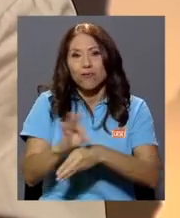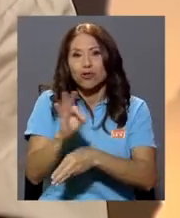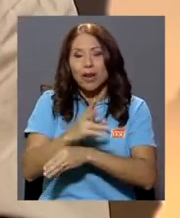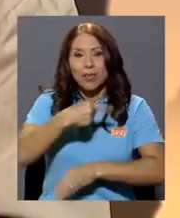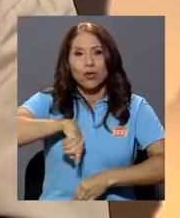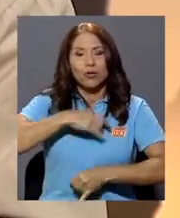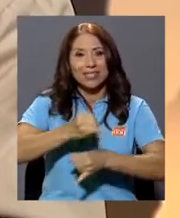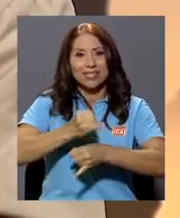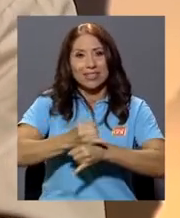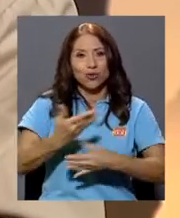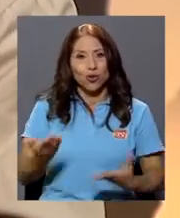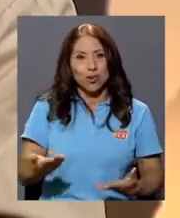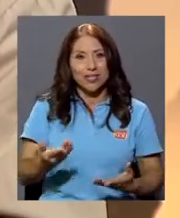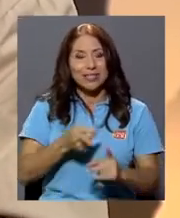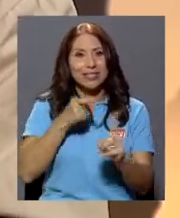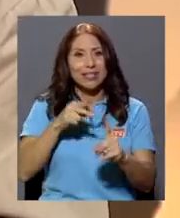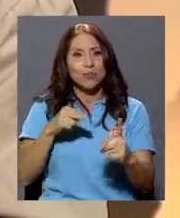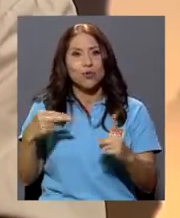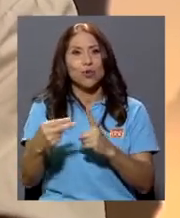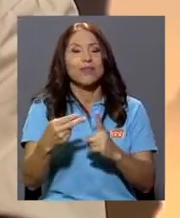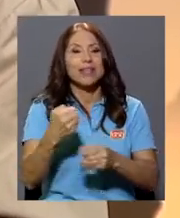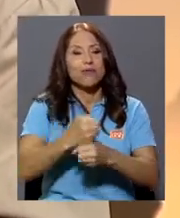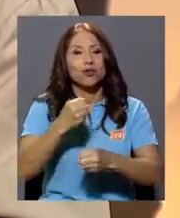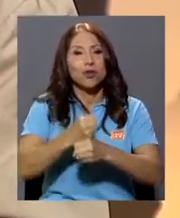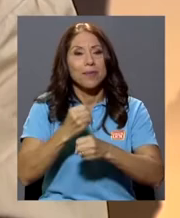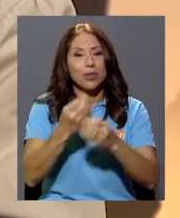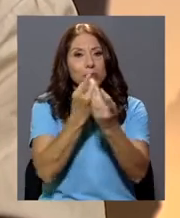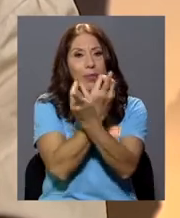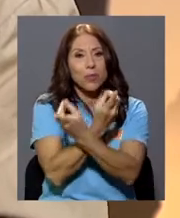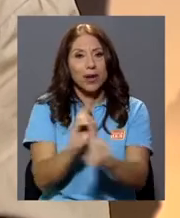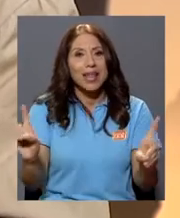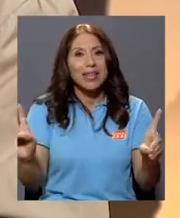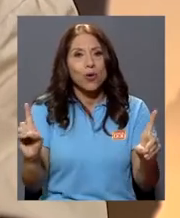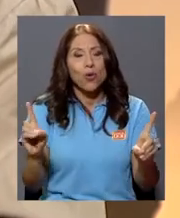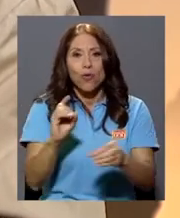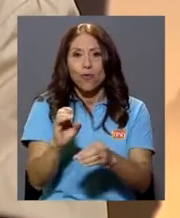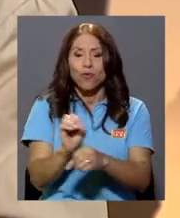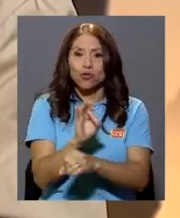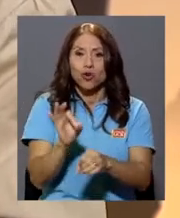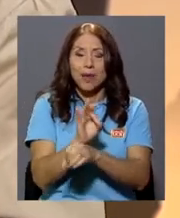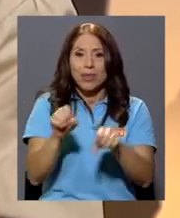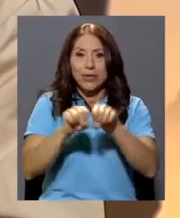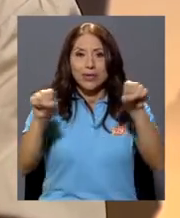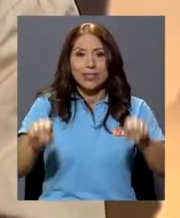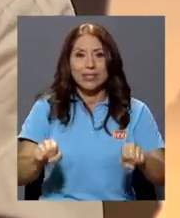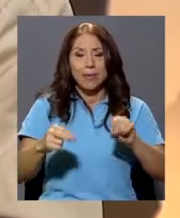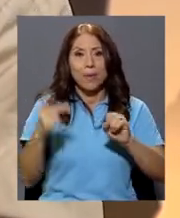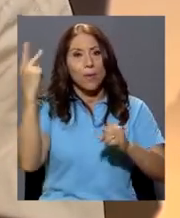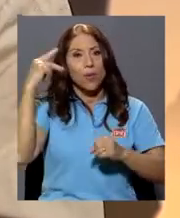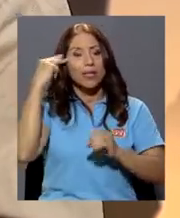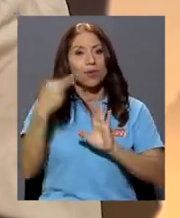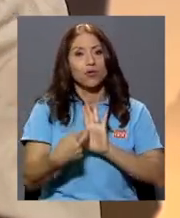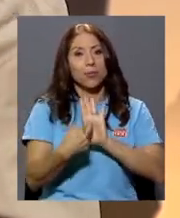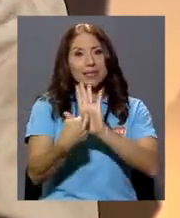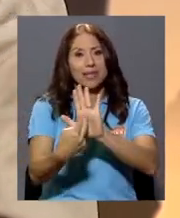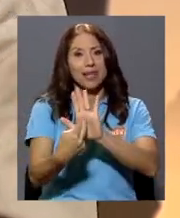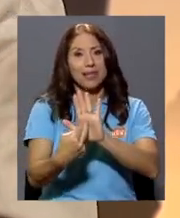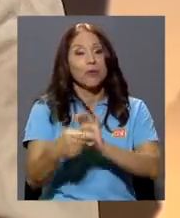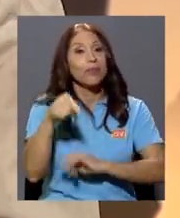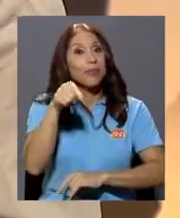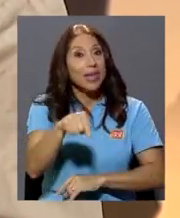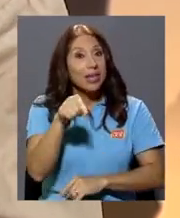punto de vista de lo que sería un funcionamiento democrático, de un funcionamiento de sistema político representativo, de cómo eso puede